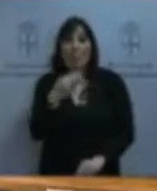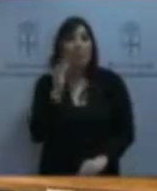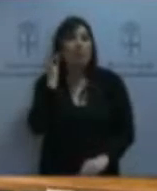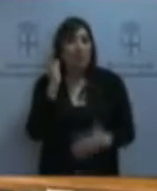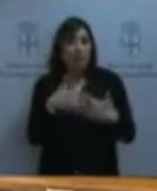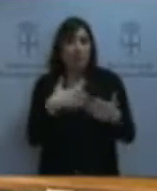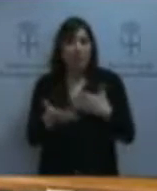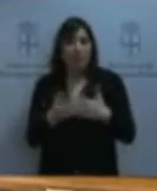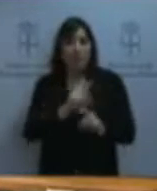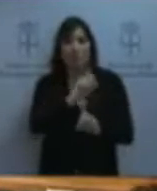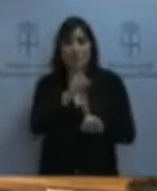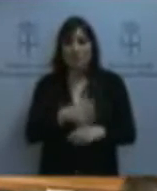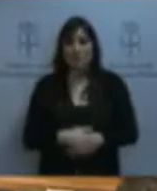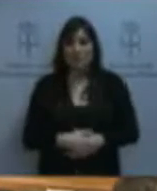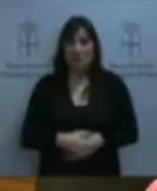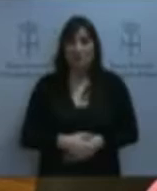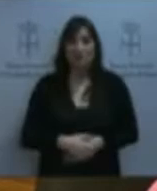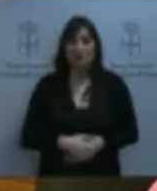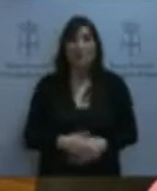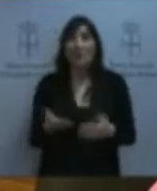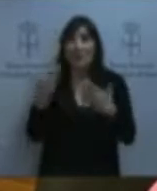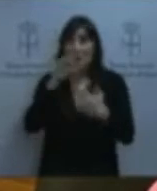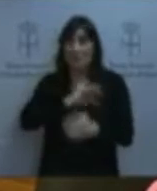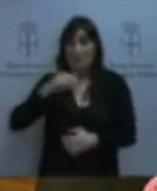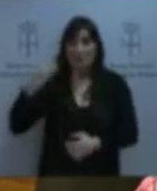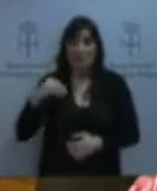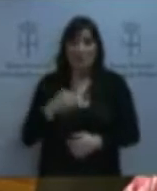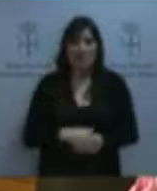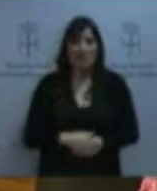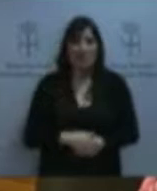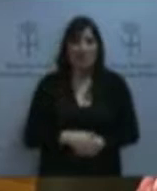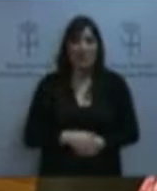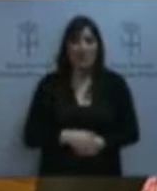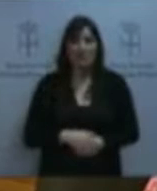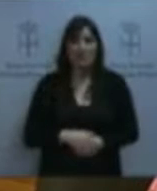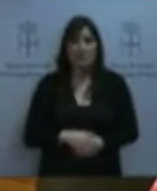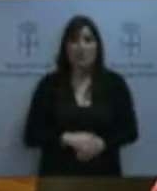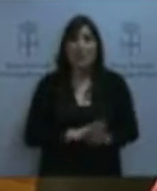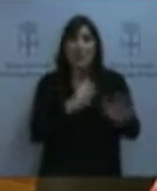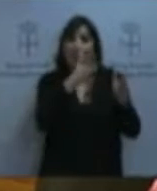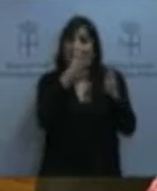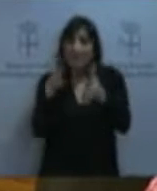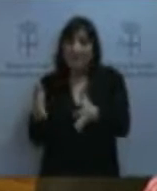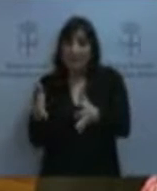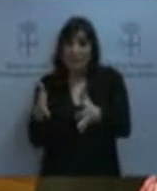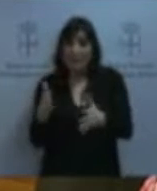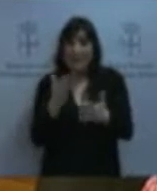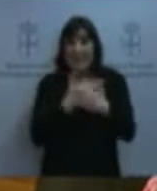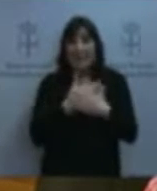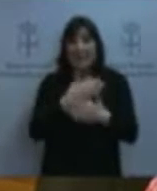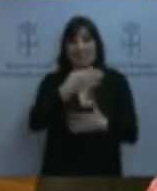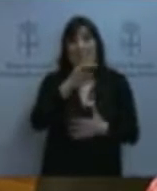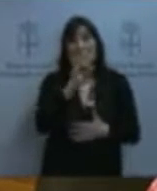Gracias, señor presidente. ¿Por qué no se tuvieron en cuenta las recomendaciones del Jardín Botánico de Sison sobre el peligro de inundaciones que corría el